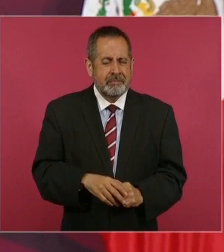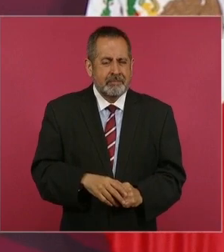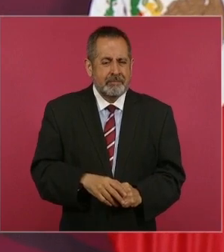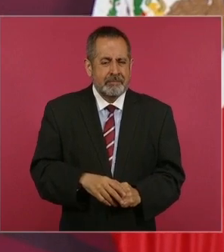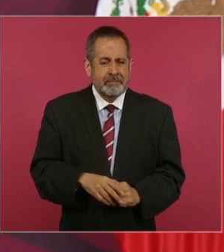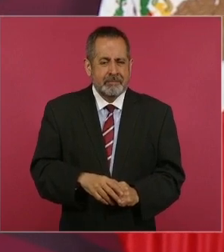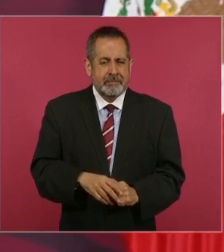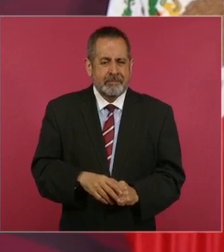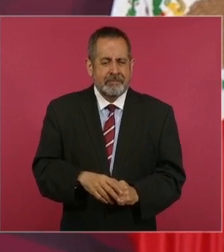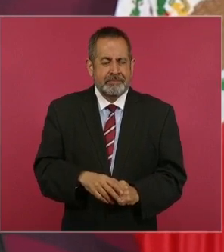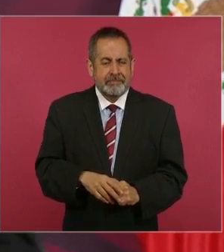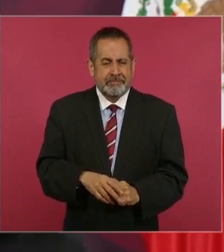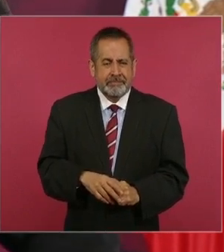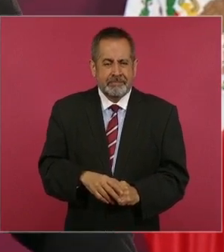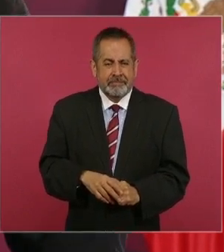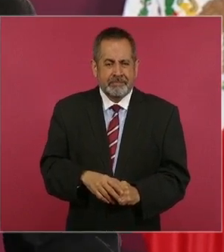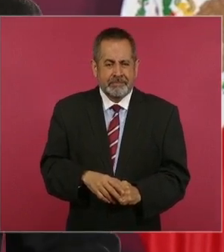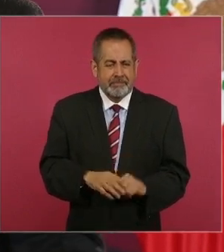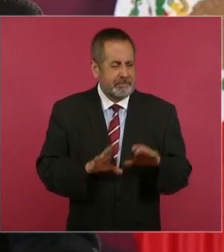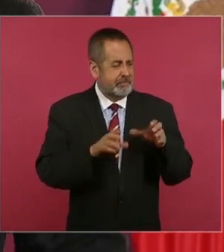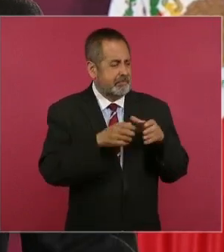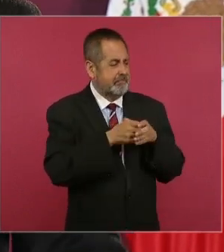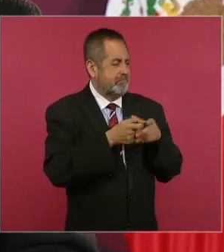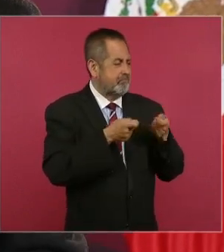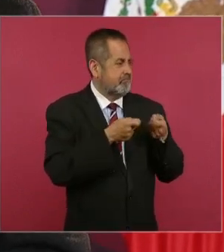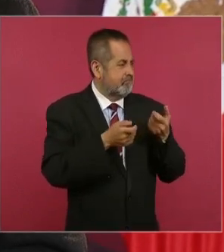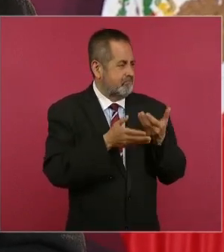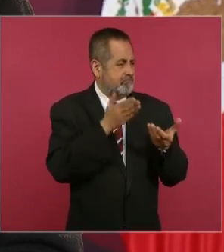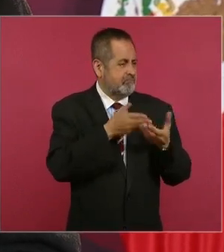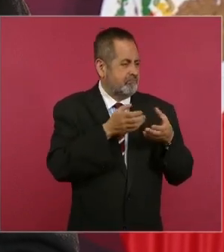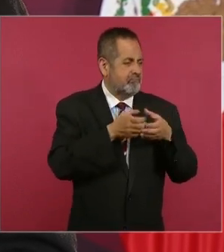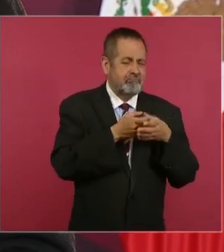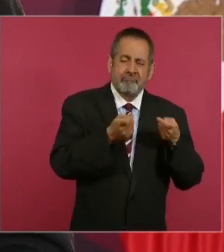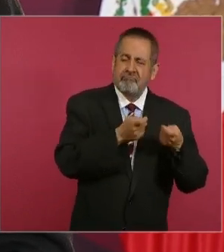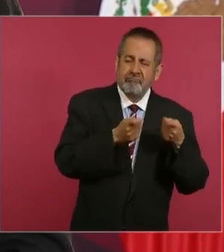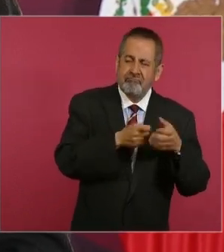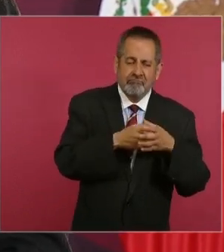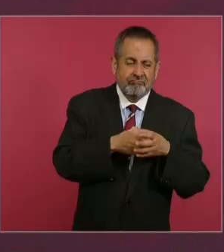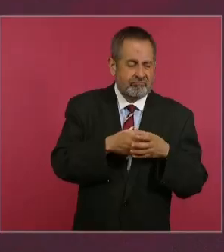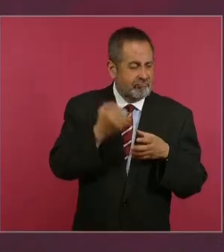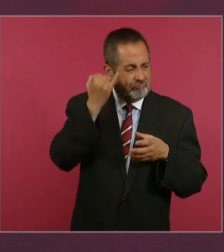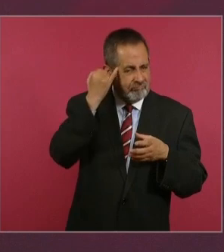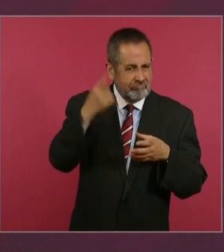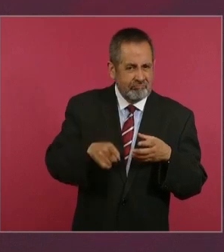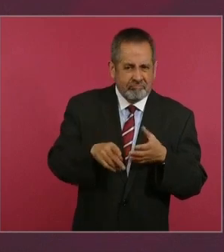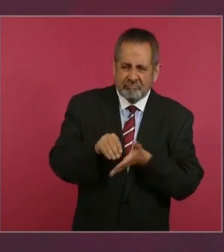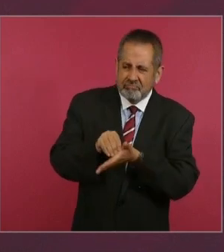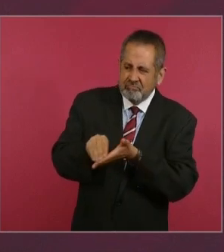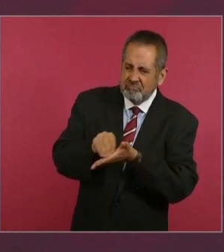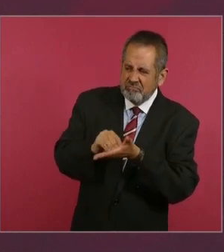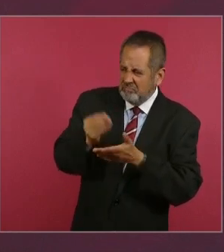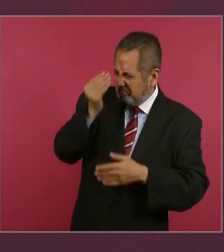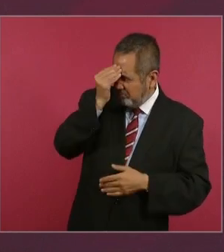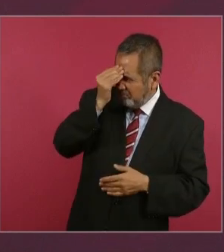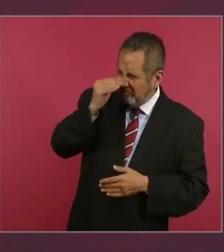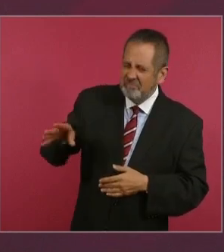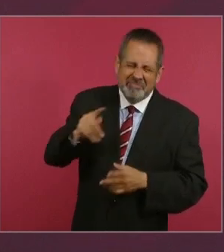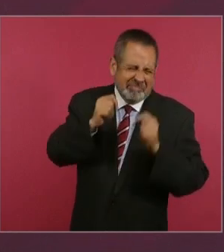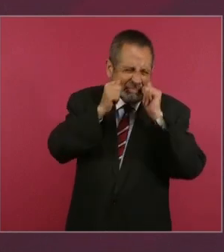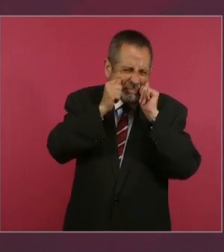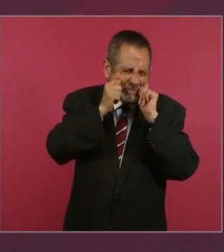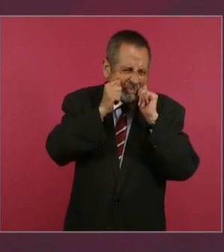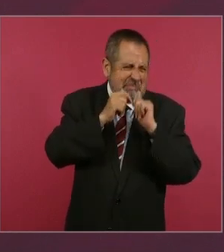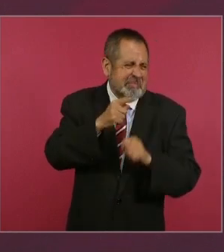de la oligarquía de que la calumnia cuando no Mancha